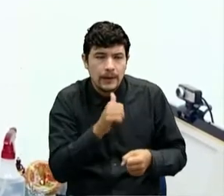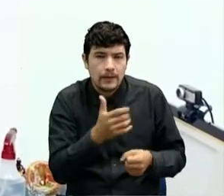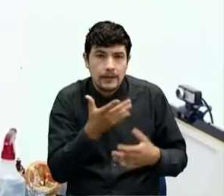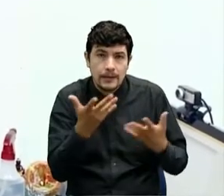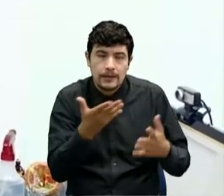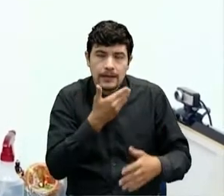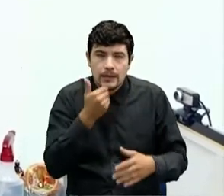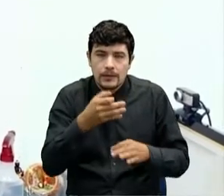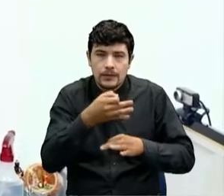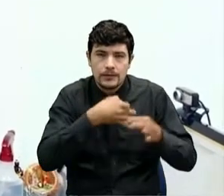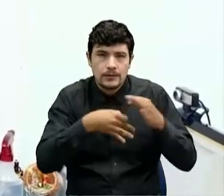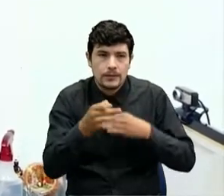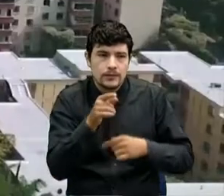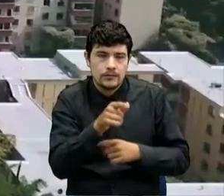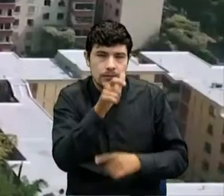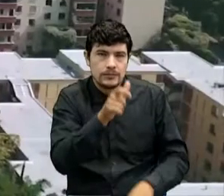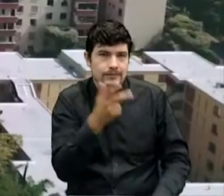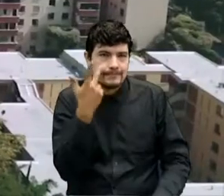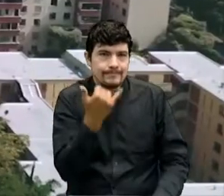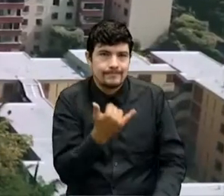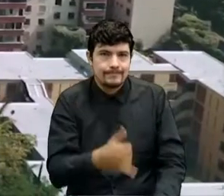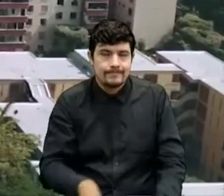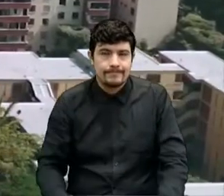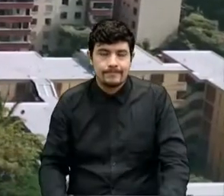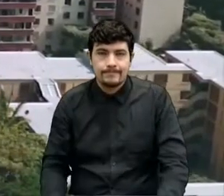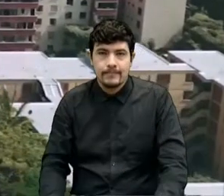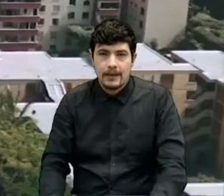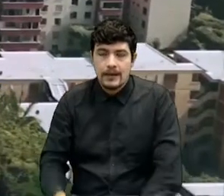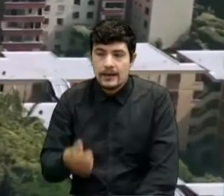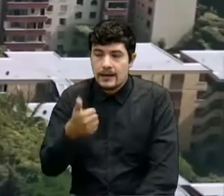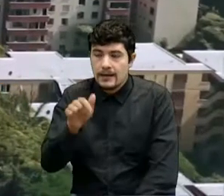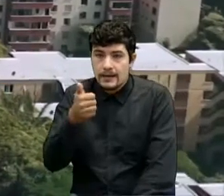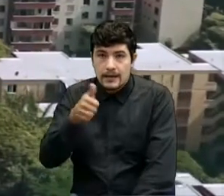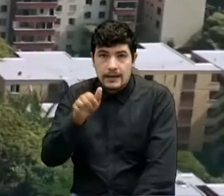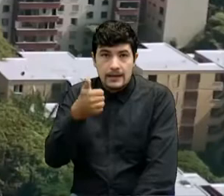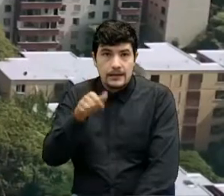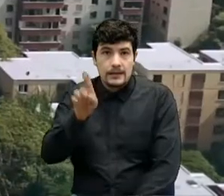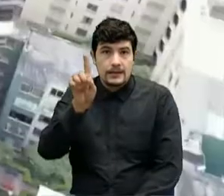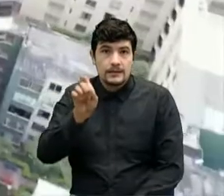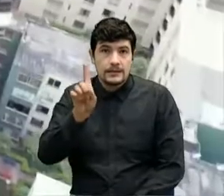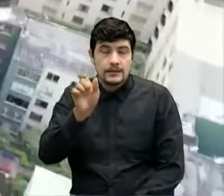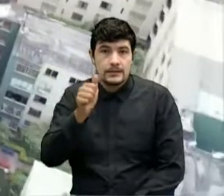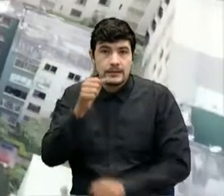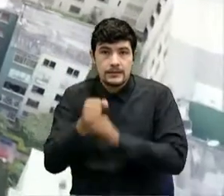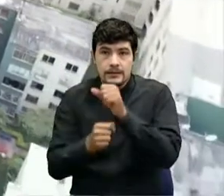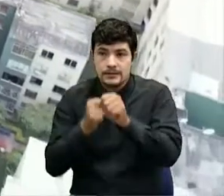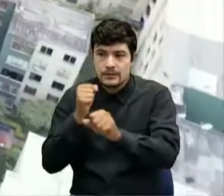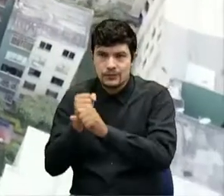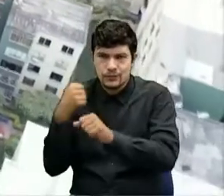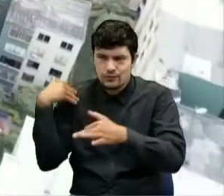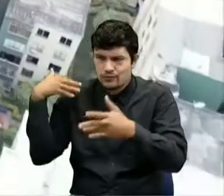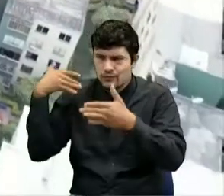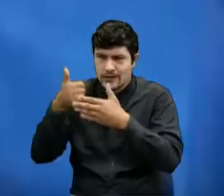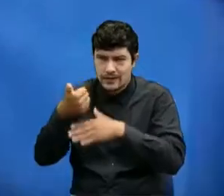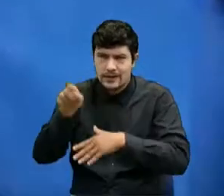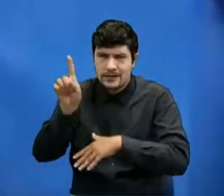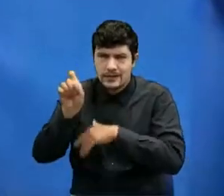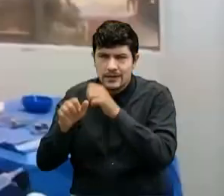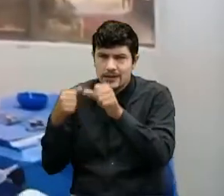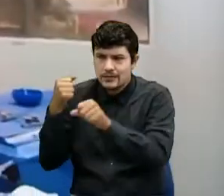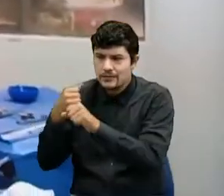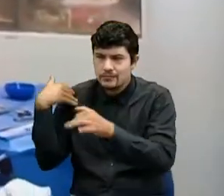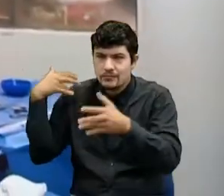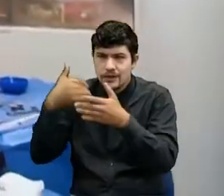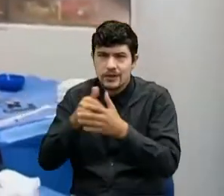opción para una paciente como ella. Durante 16 años han sido realizados 200 trasplantes, entre ellos 148